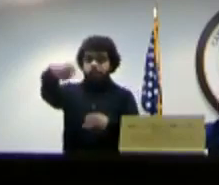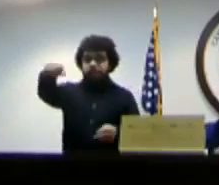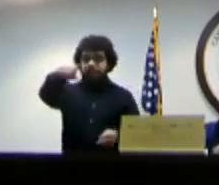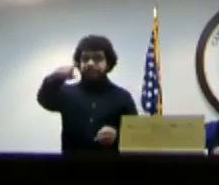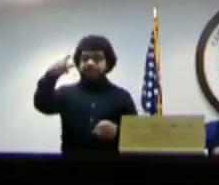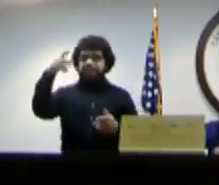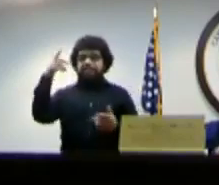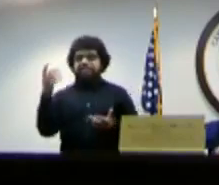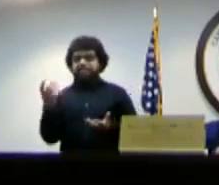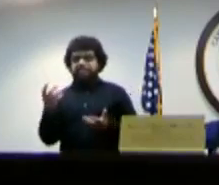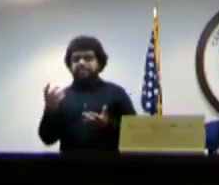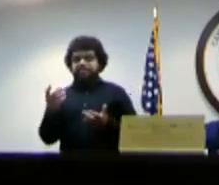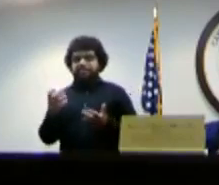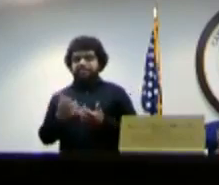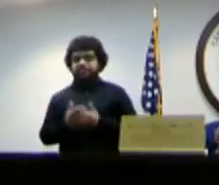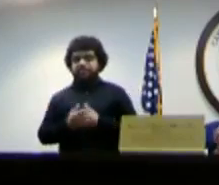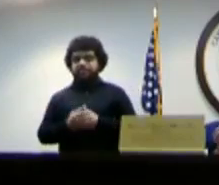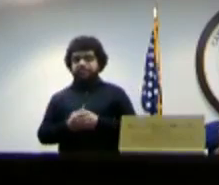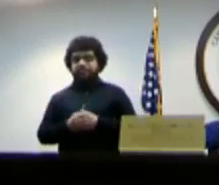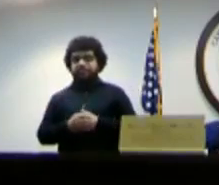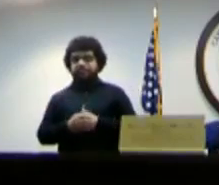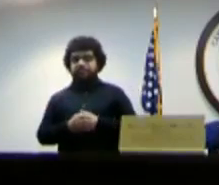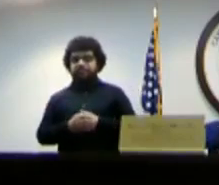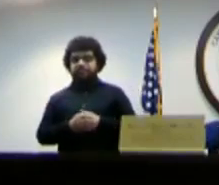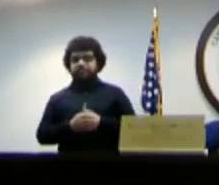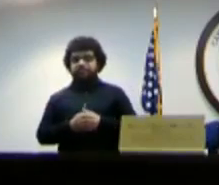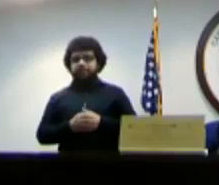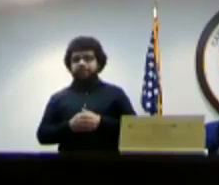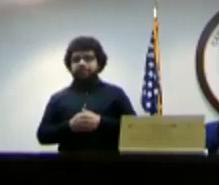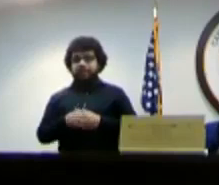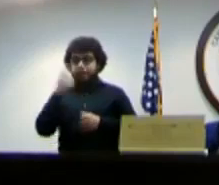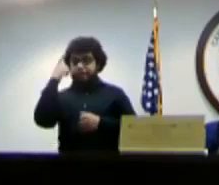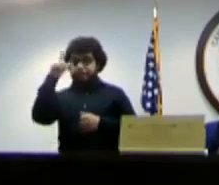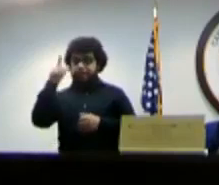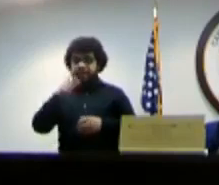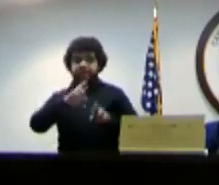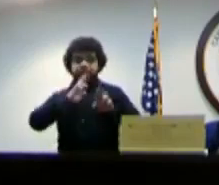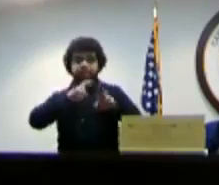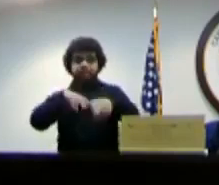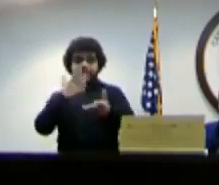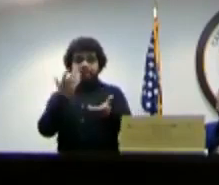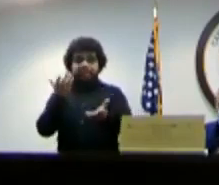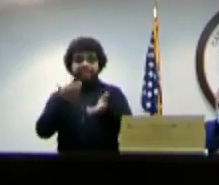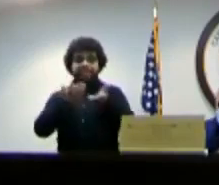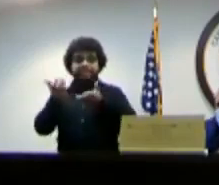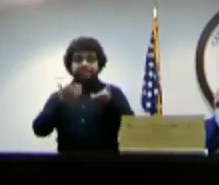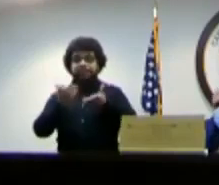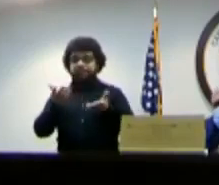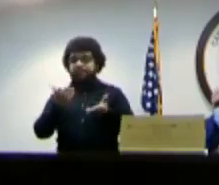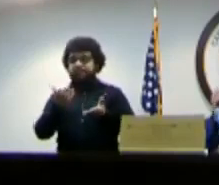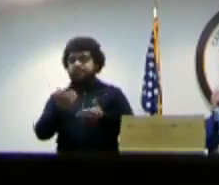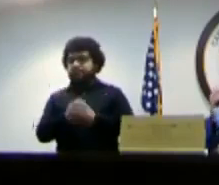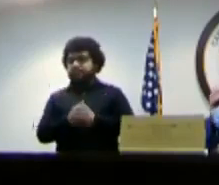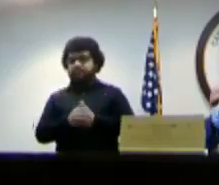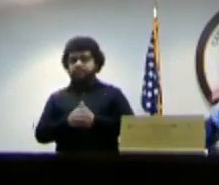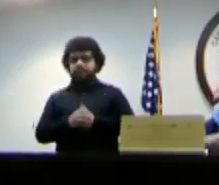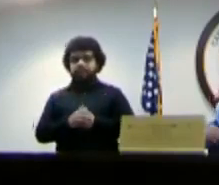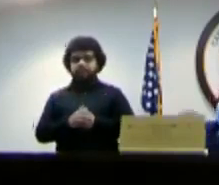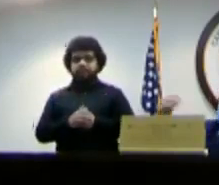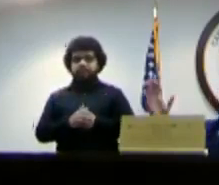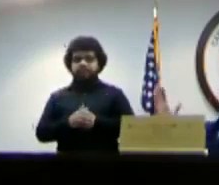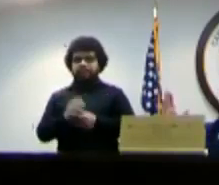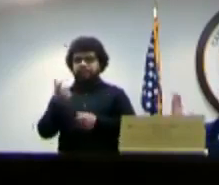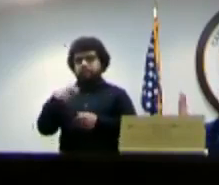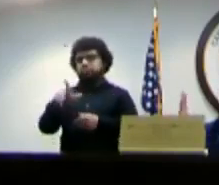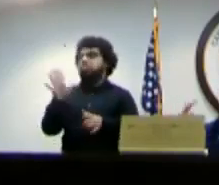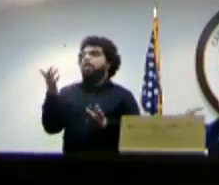para responder por ese servicio al pueblo. Entonces ustedes lo despachan tan fácilmente, eso le toca a él o le toca